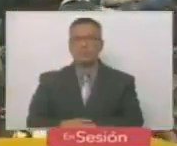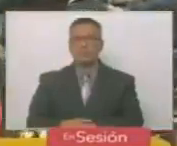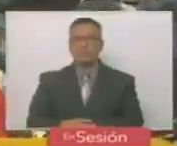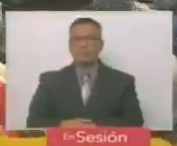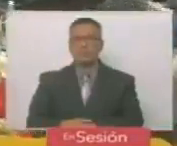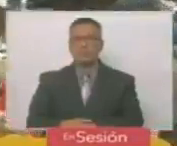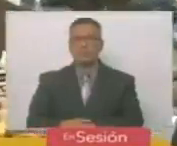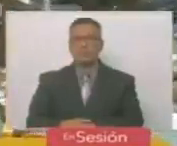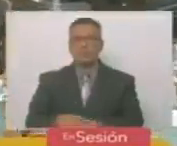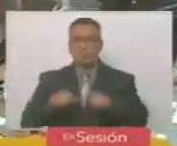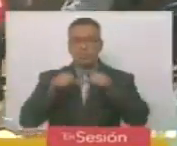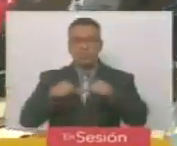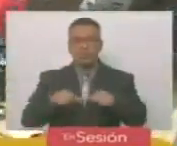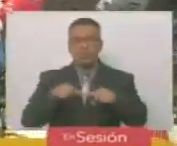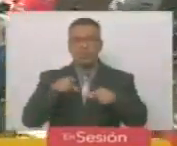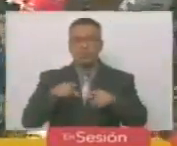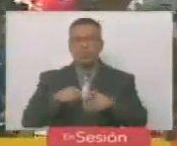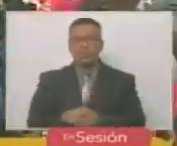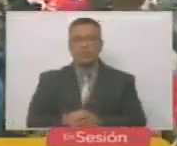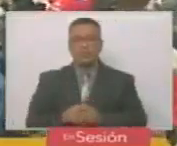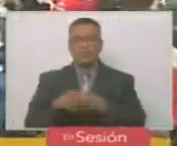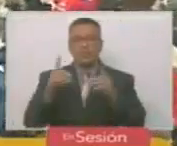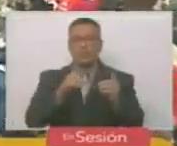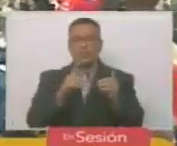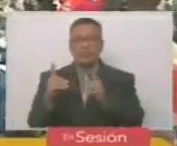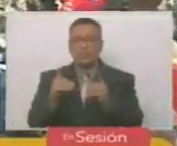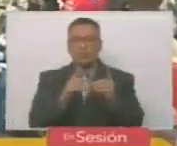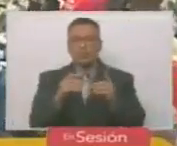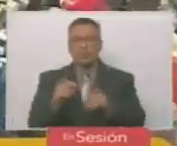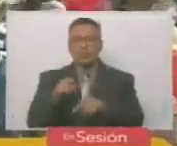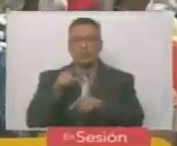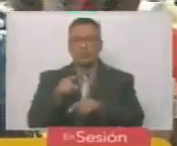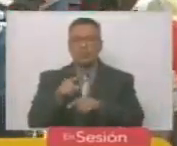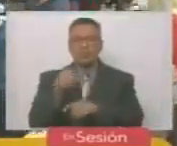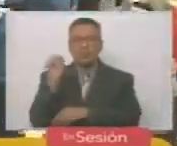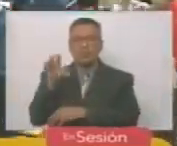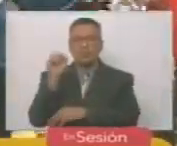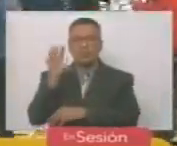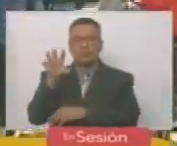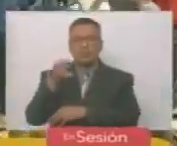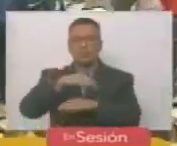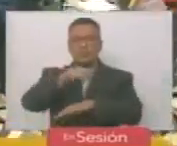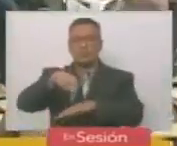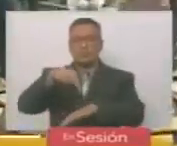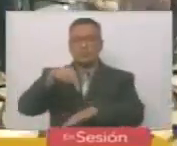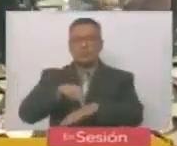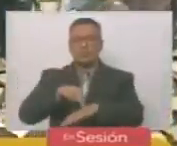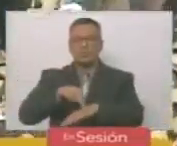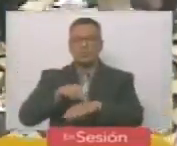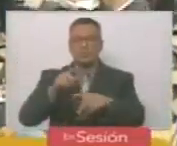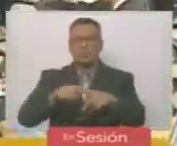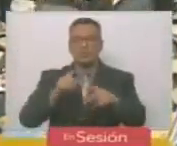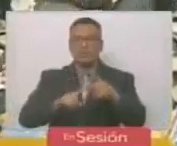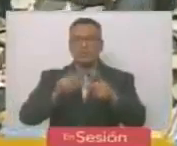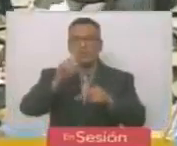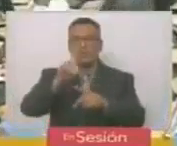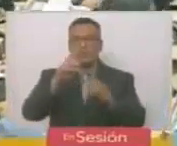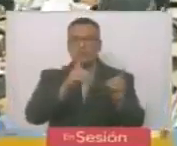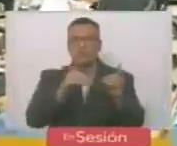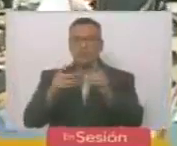Se mantienen en debate ante este Parlamento Nacional la segunda discusión